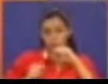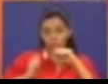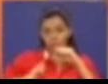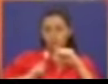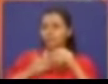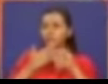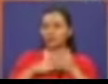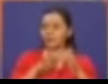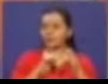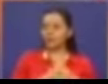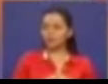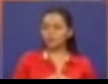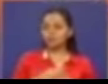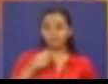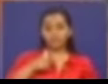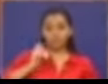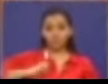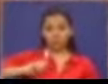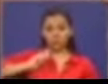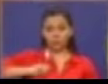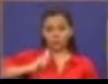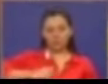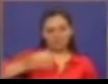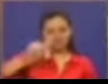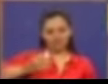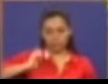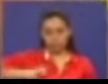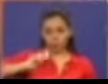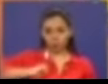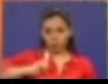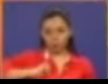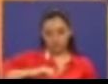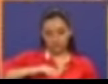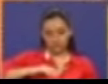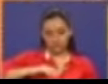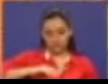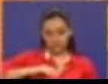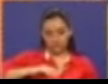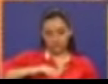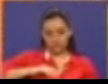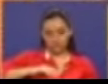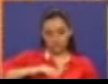lo que de un salario básico o que trabaja menos.